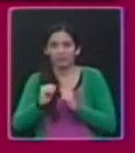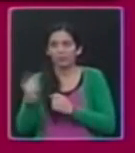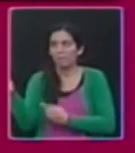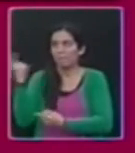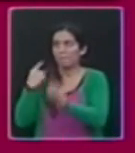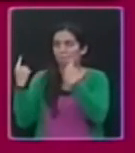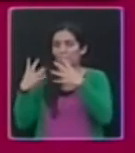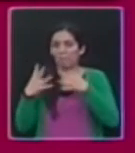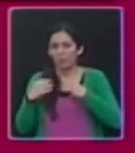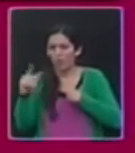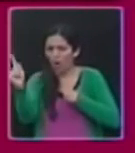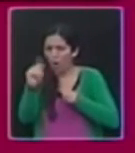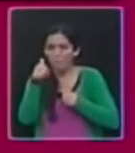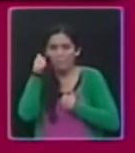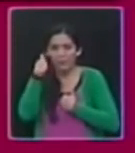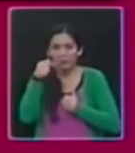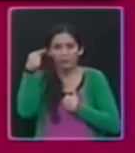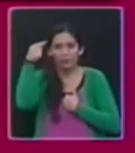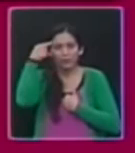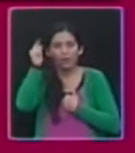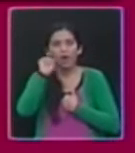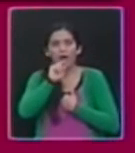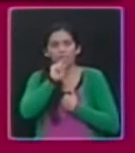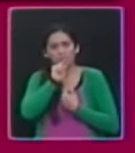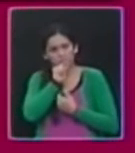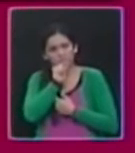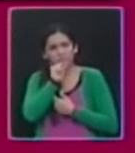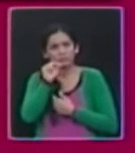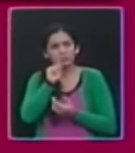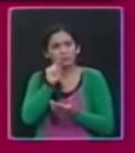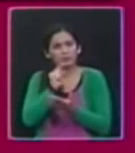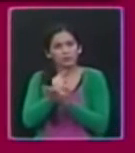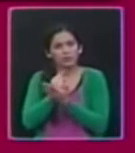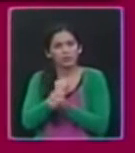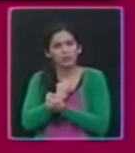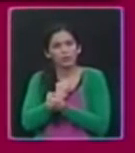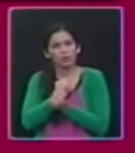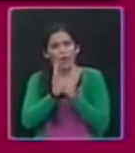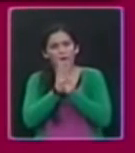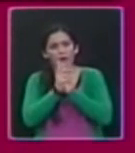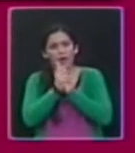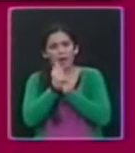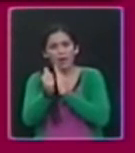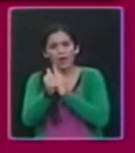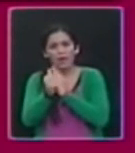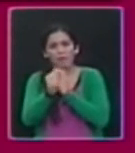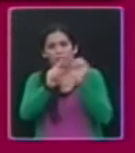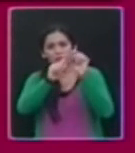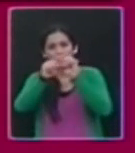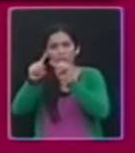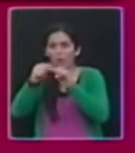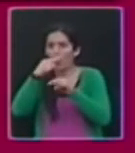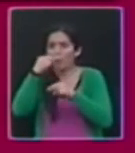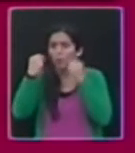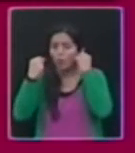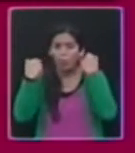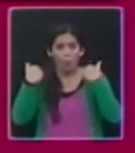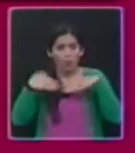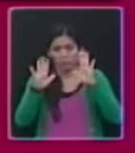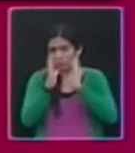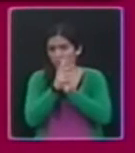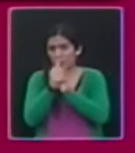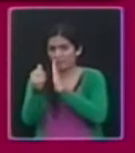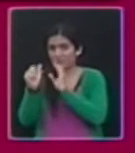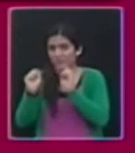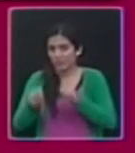que logren comprender que las capacidades y las habilidades son indiferentes al género. Desde pequeños.